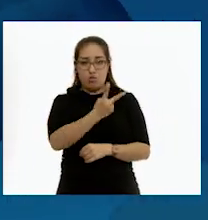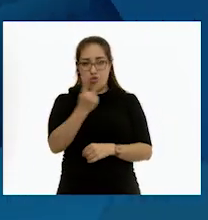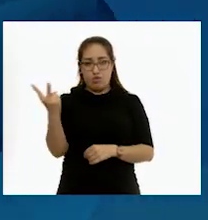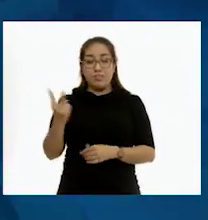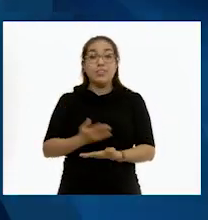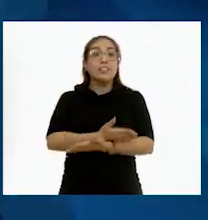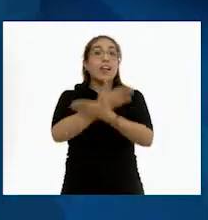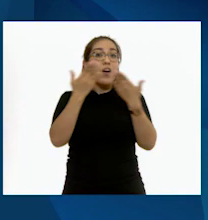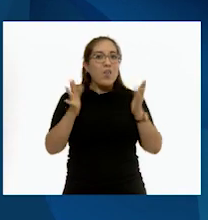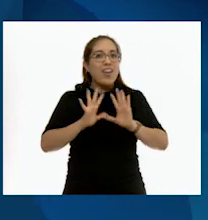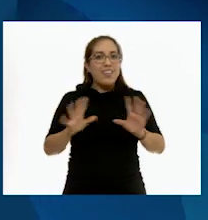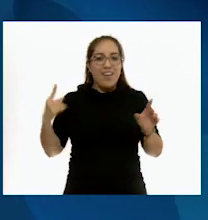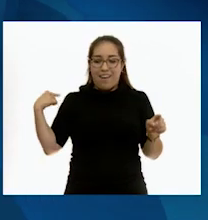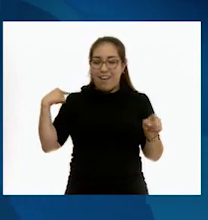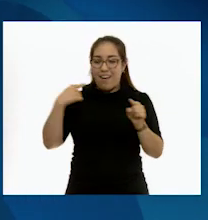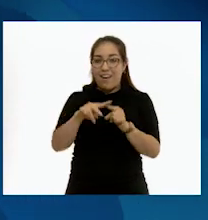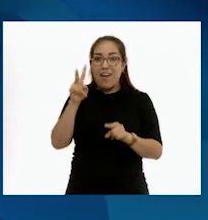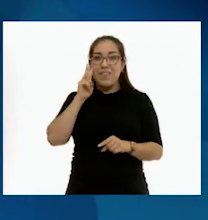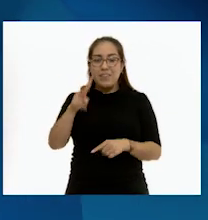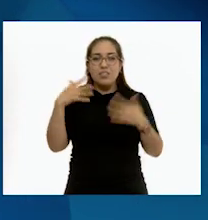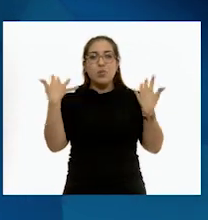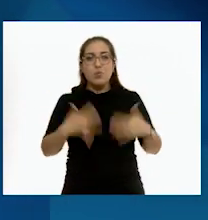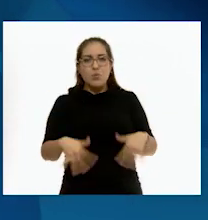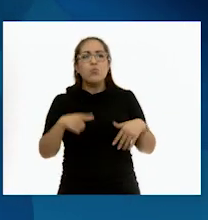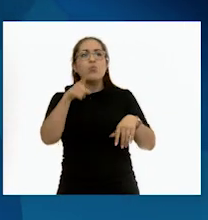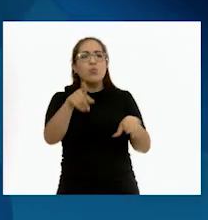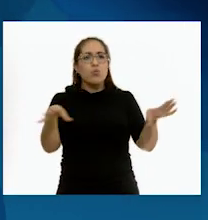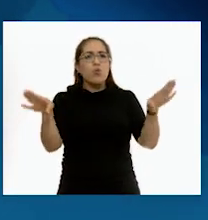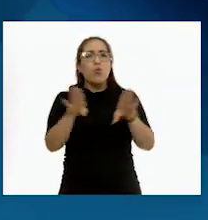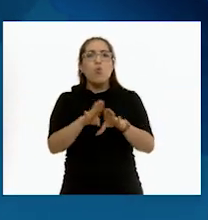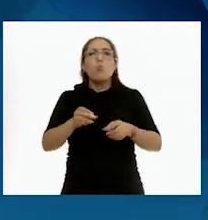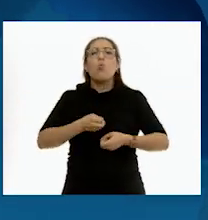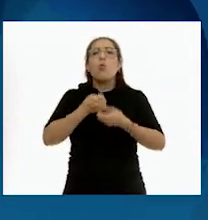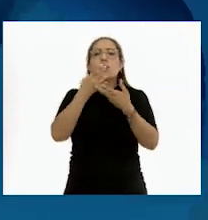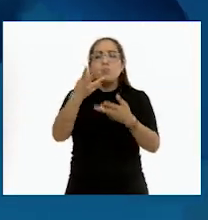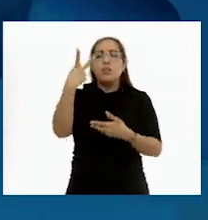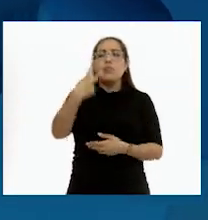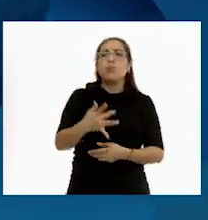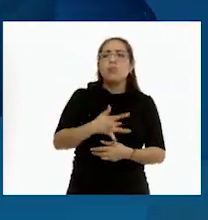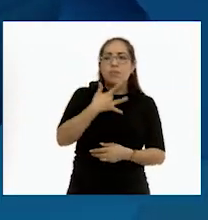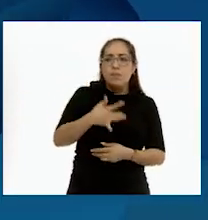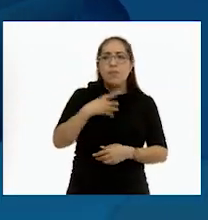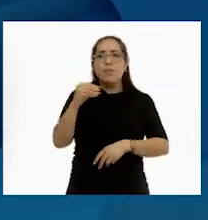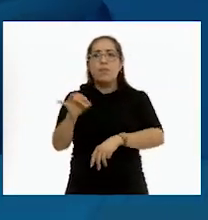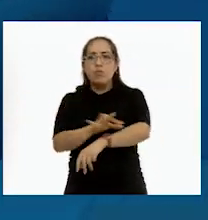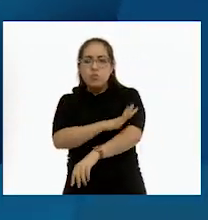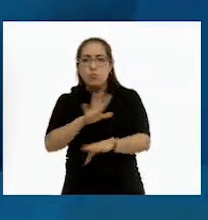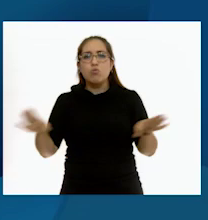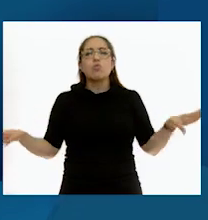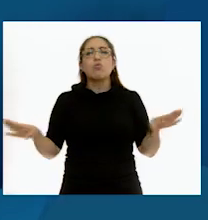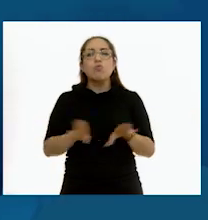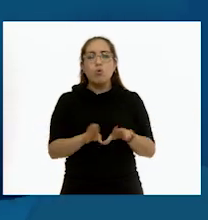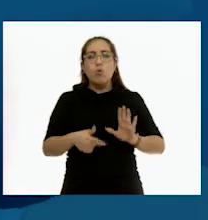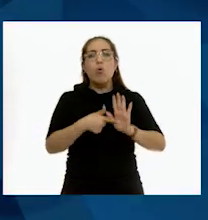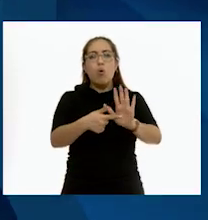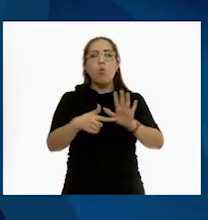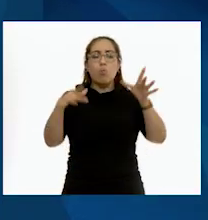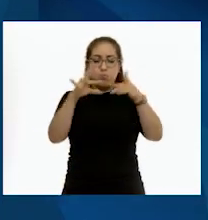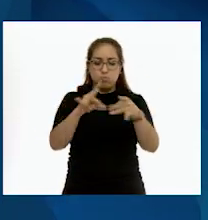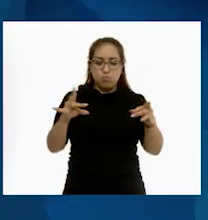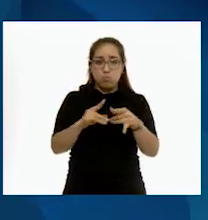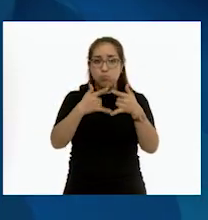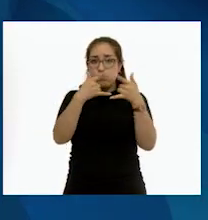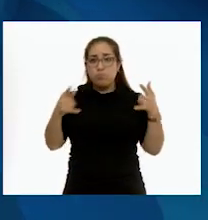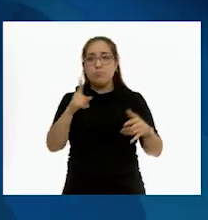Y ahora que has visto a grandes mimos, ¿tú cómo expresarías situaciones, emociones y estados de ánimo para contar una historia sin usar una